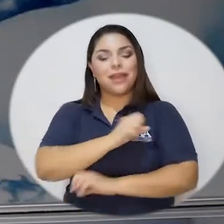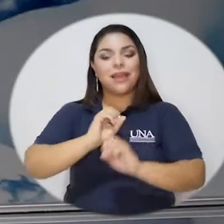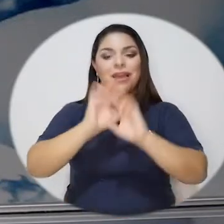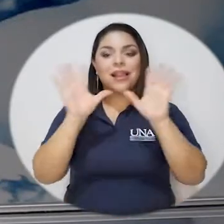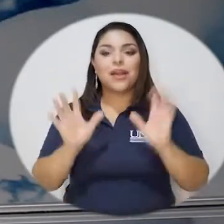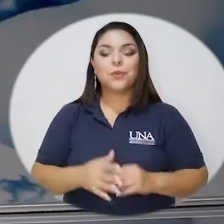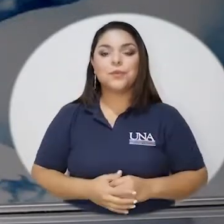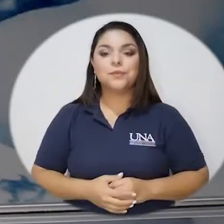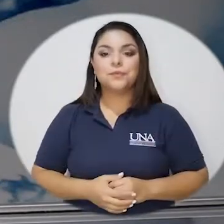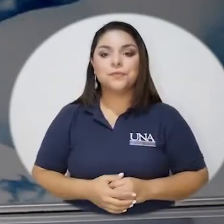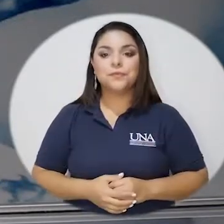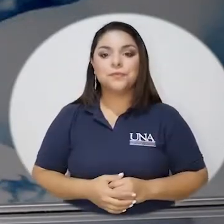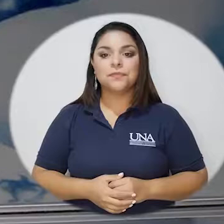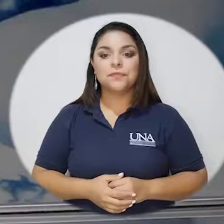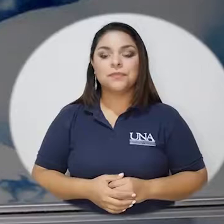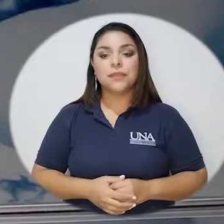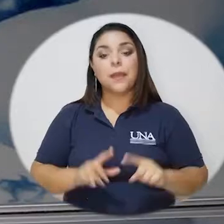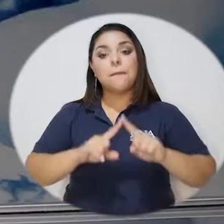¿verdad? Desde luego.